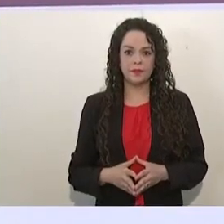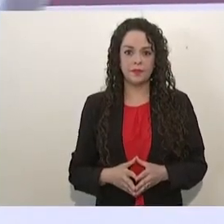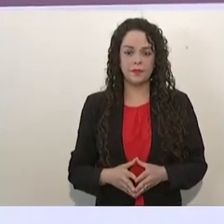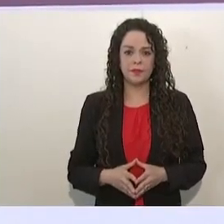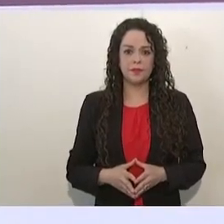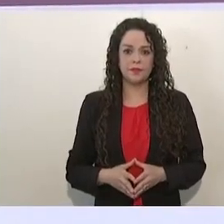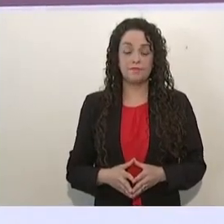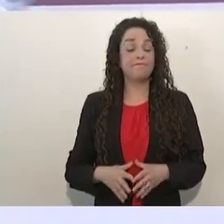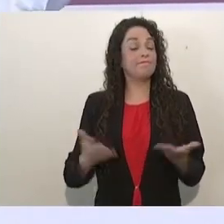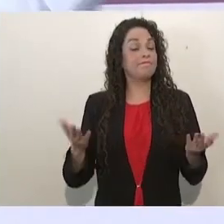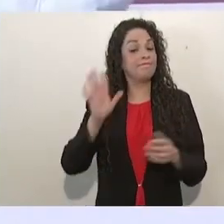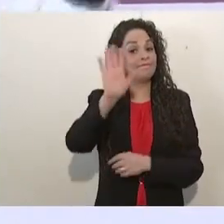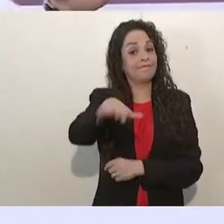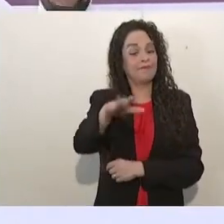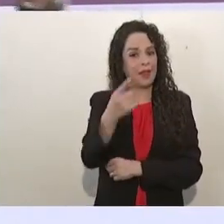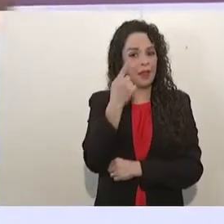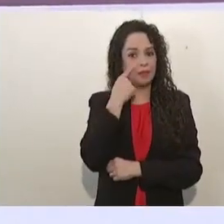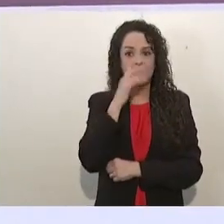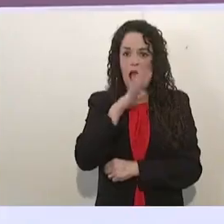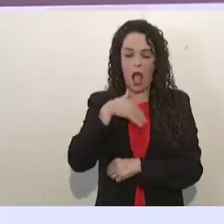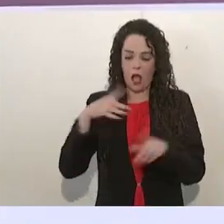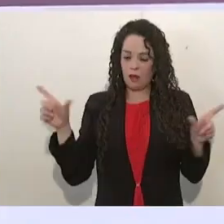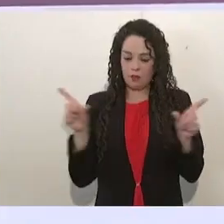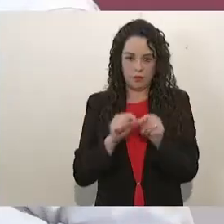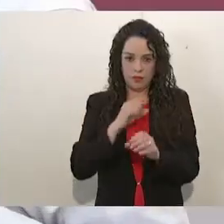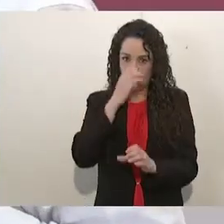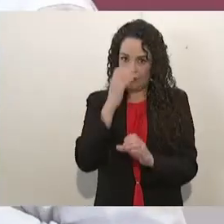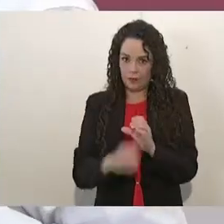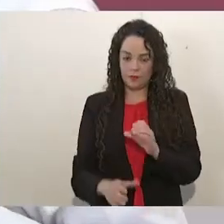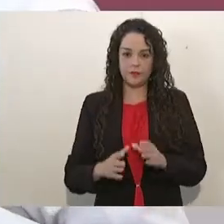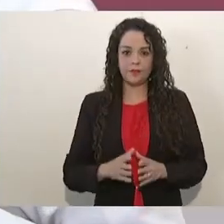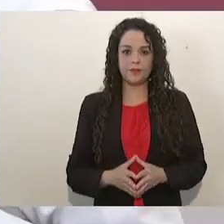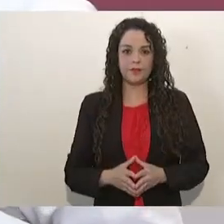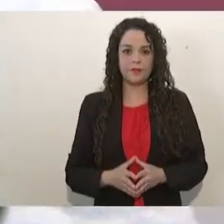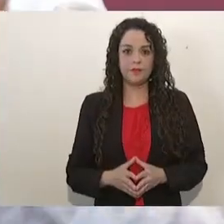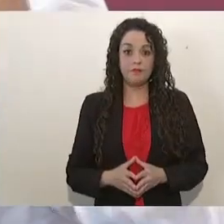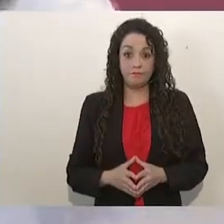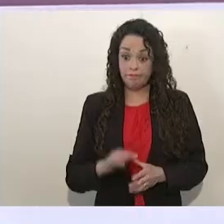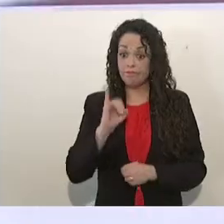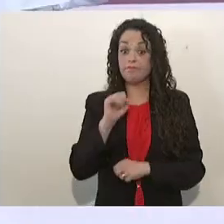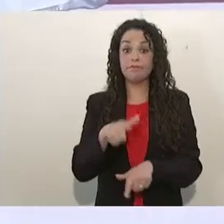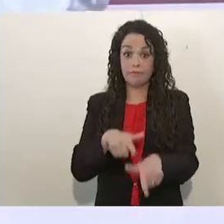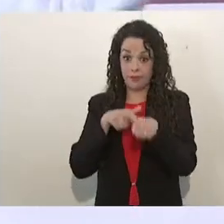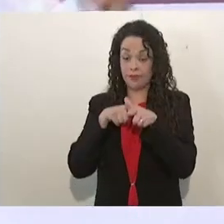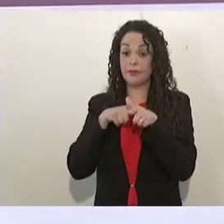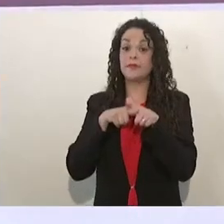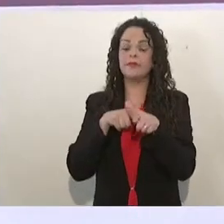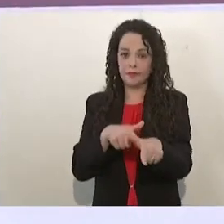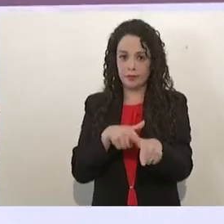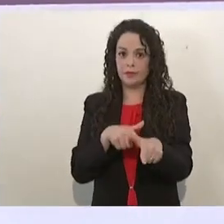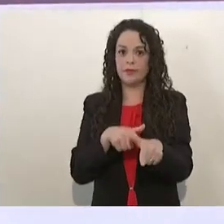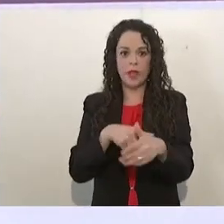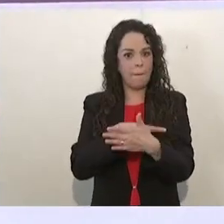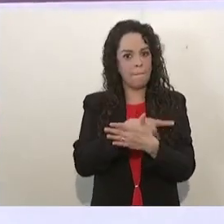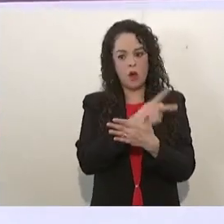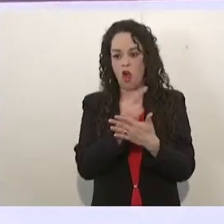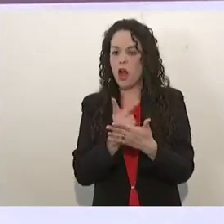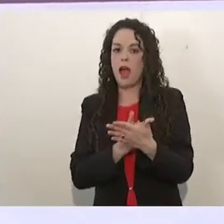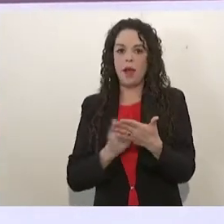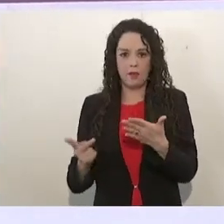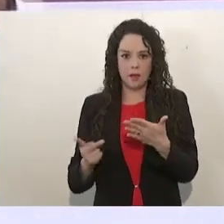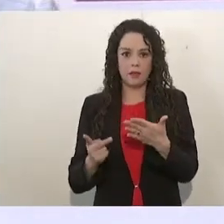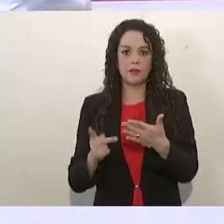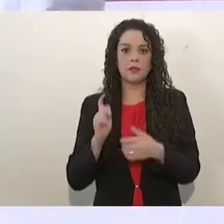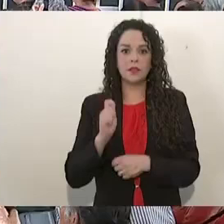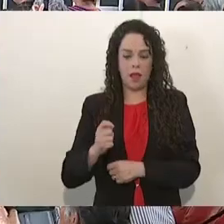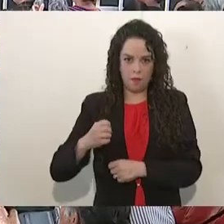Y miren, termino. Van a continuar todos los programas de